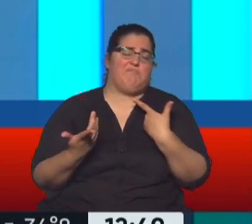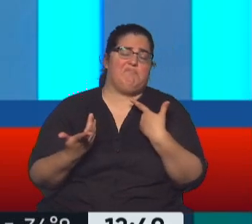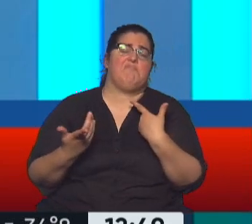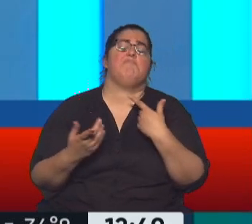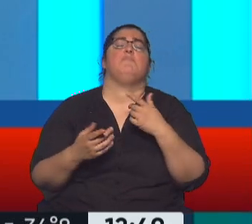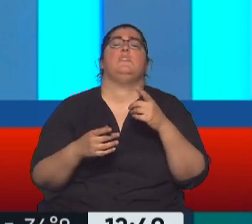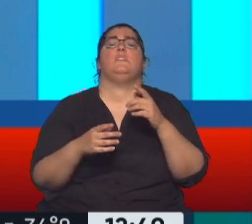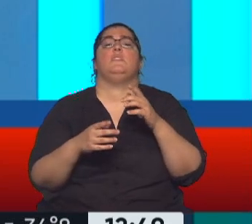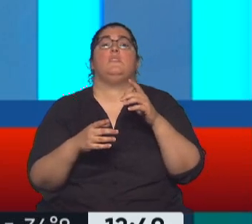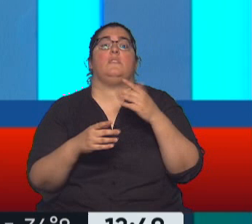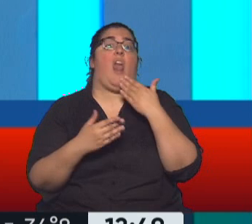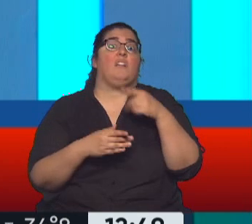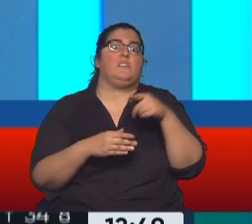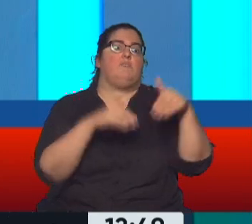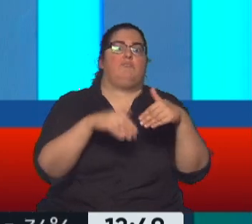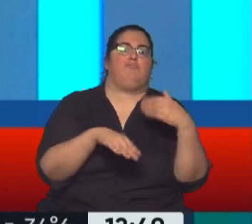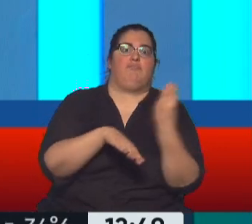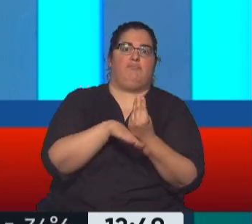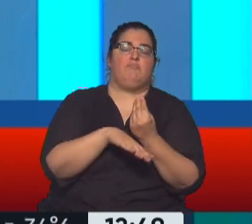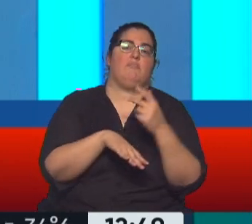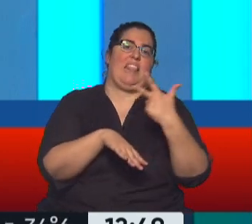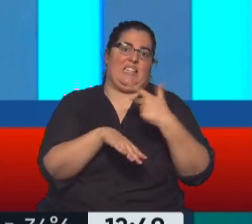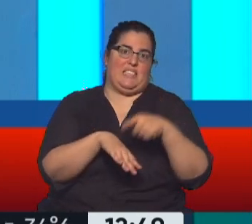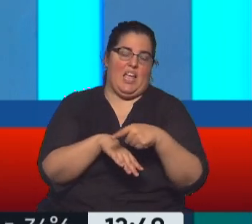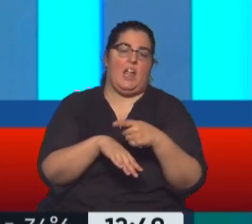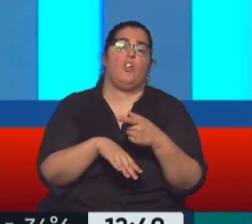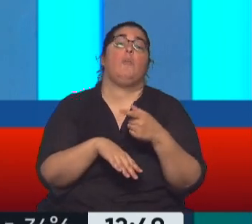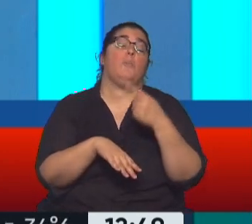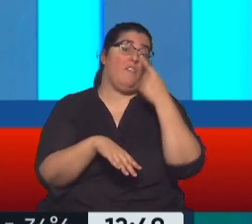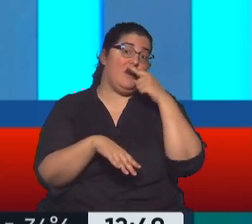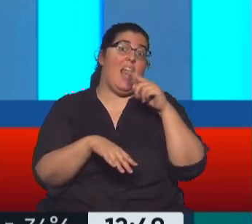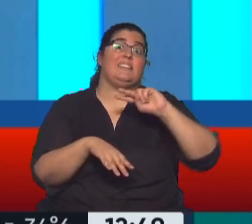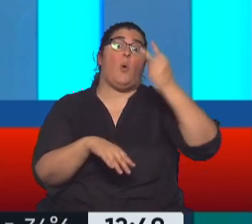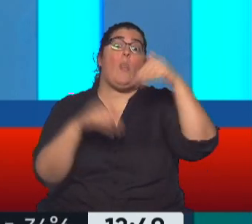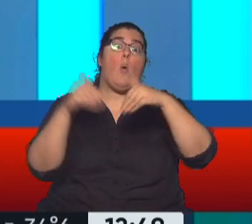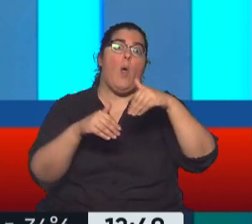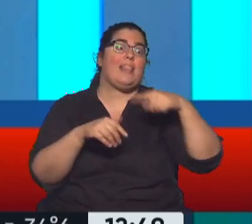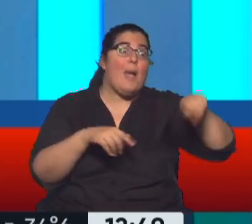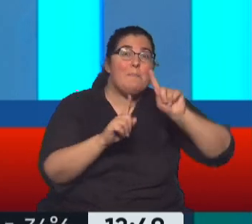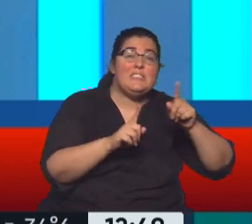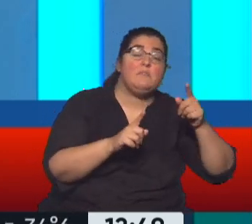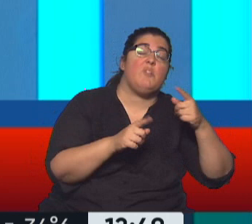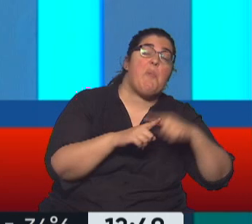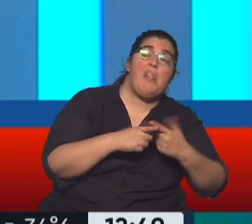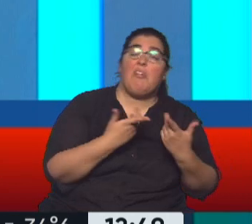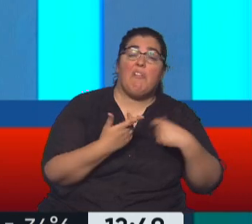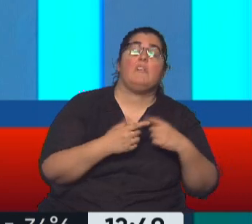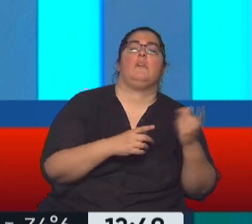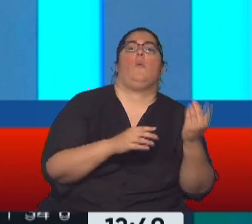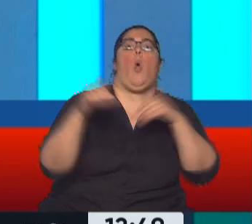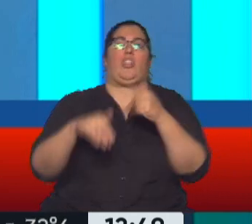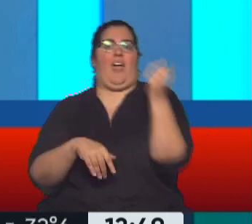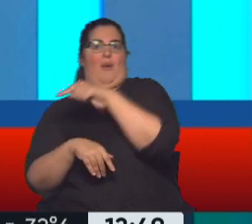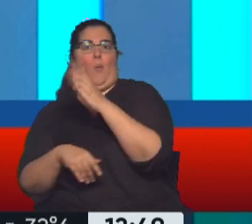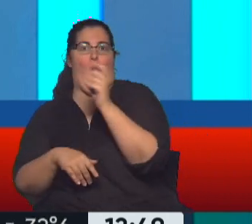ni mucho menos, y sin embargo es evidente que parte de esos votos fueron a Boric en la segunda vuelta. Claro. Entonces ahí se presenta un gran desafío, que es cómo